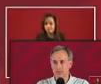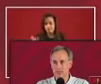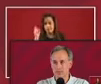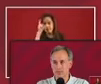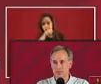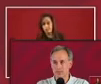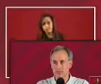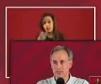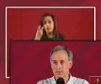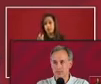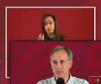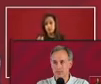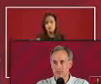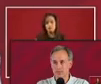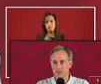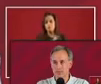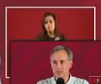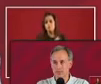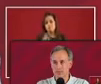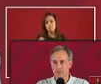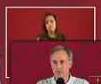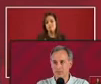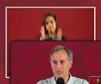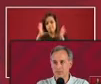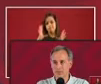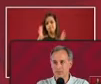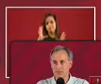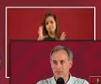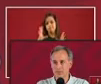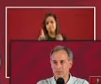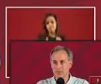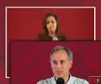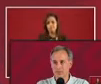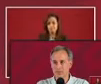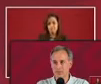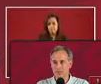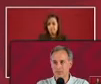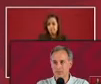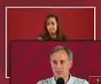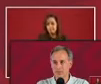a desafortunados desenlaces sumamente